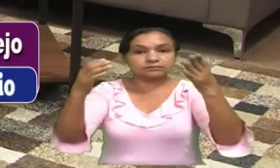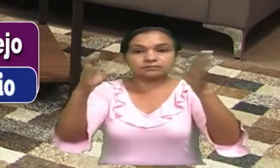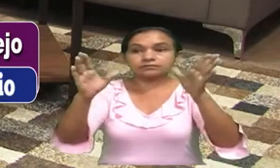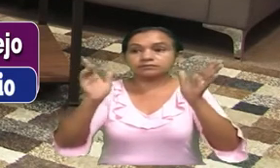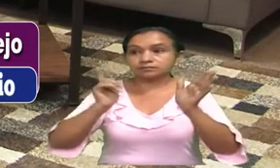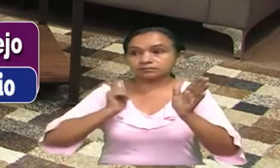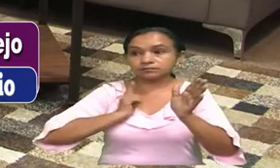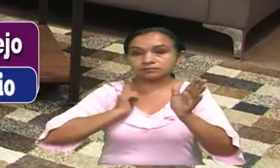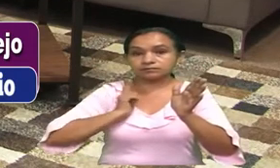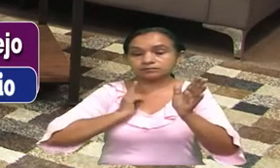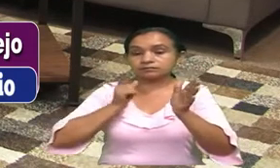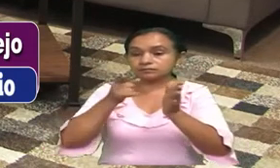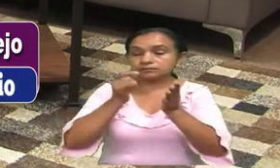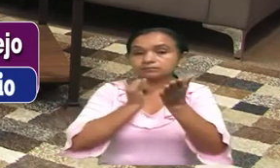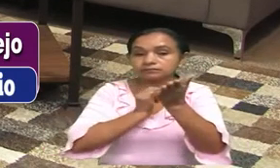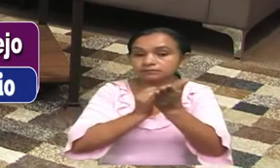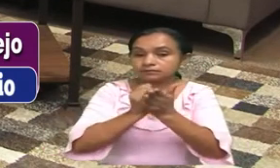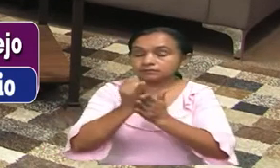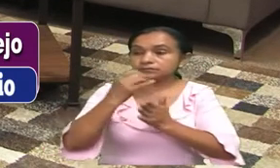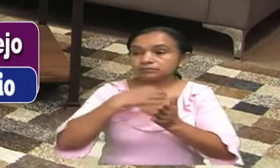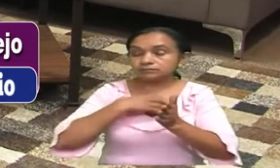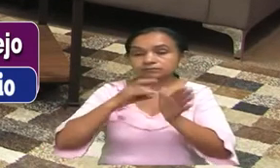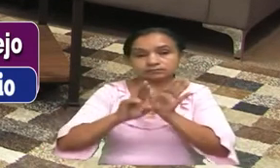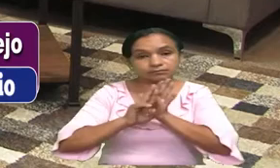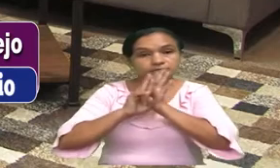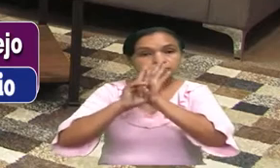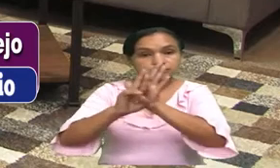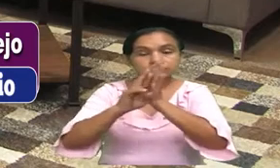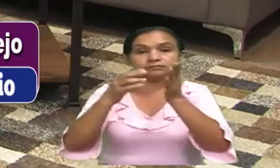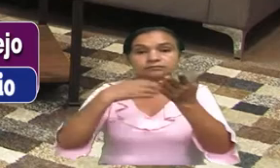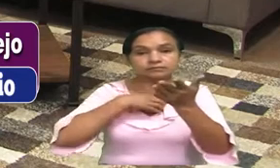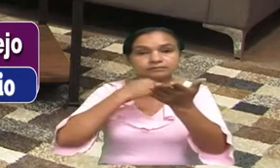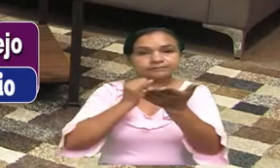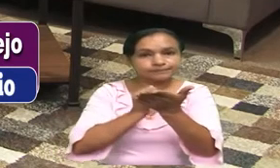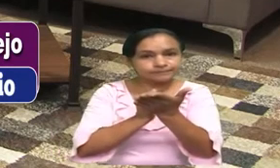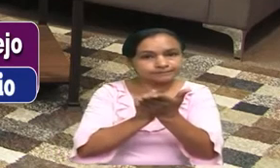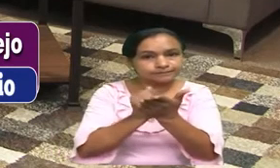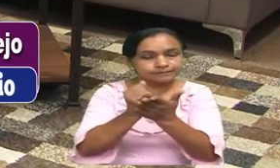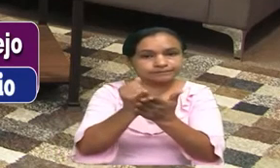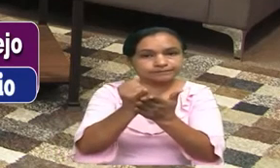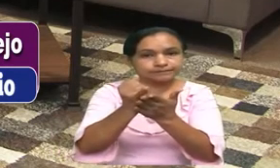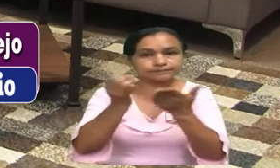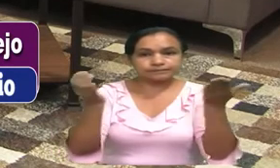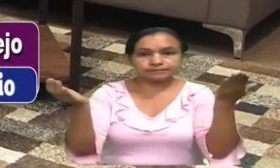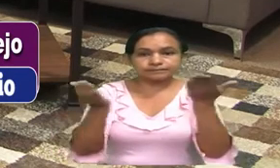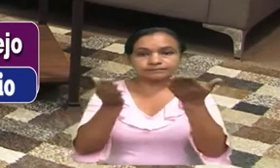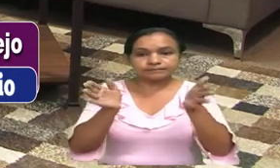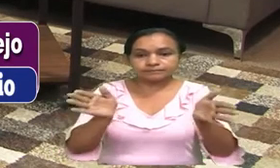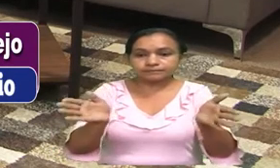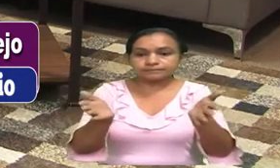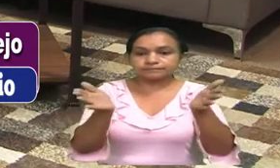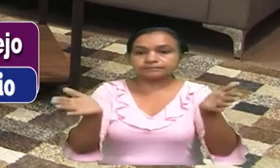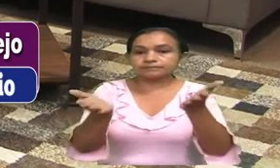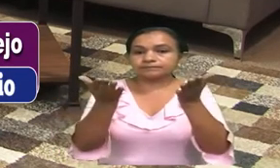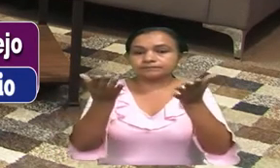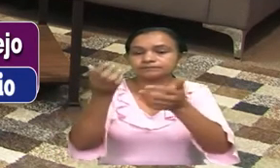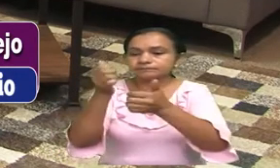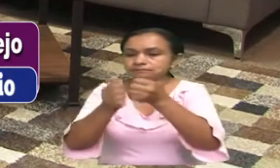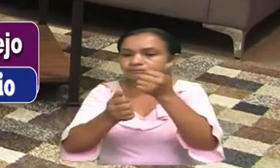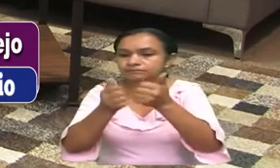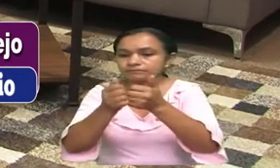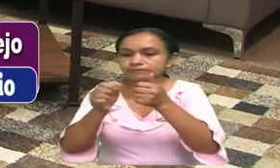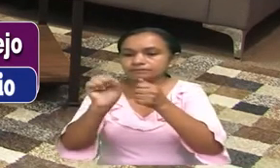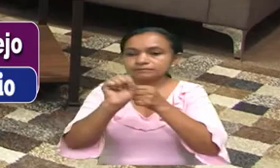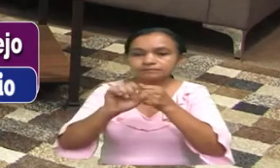pero es el producto de la investigación, es el resultado de la investigación con una motivación de resolver un problema para